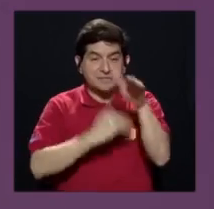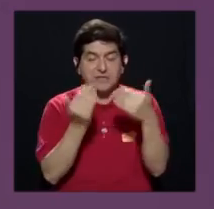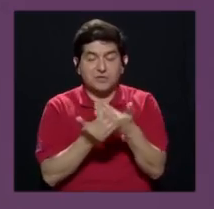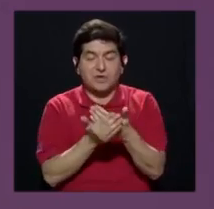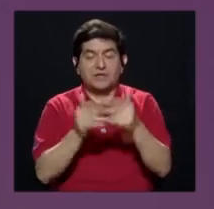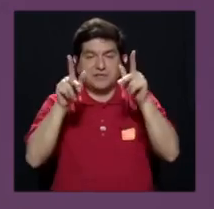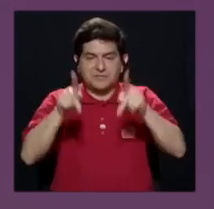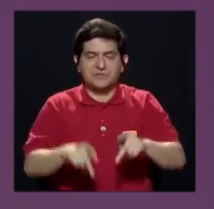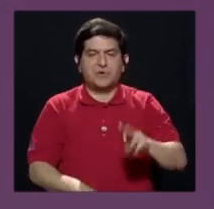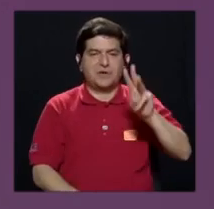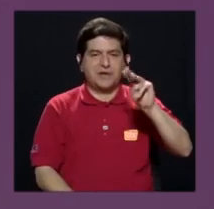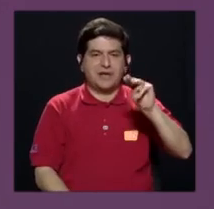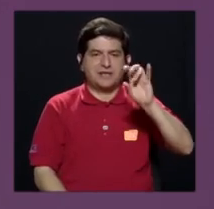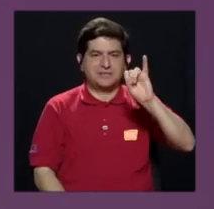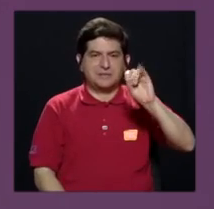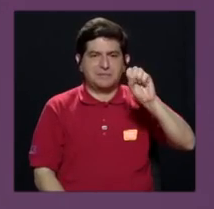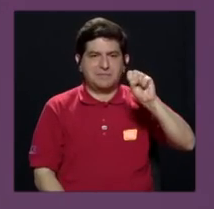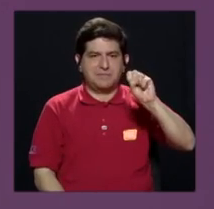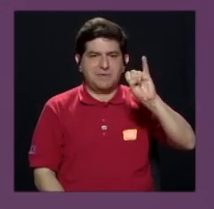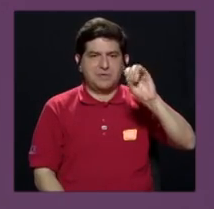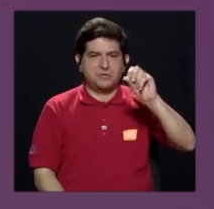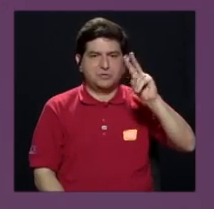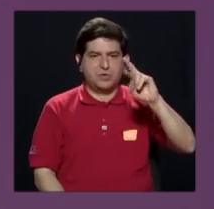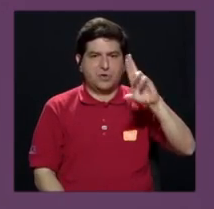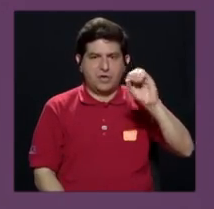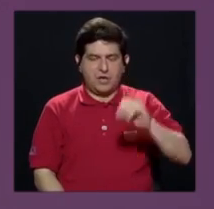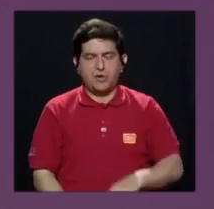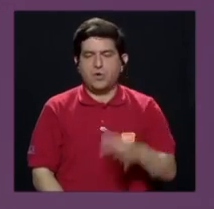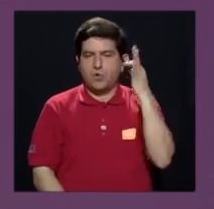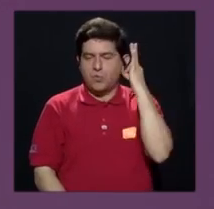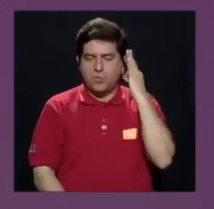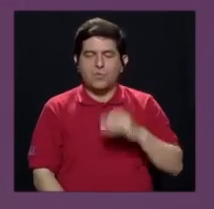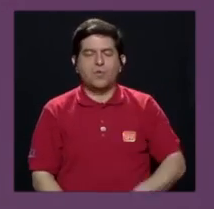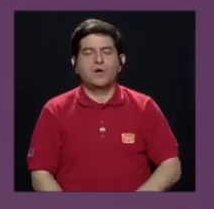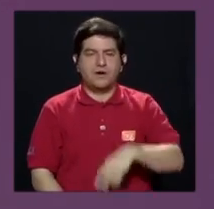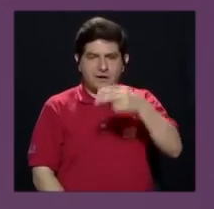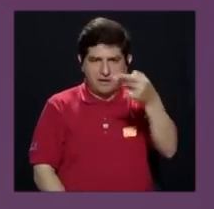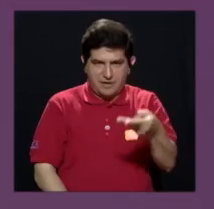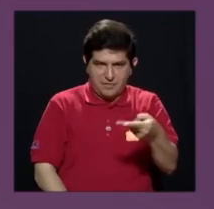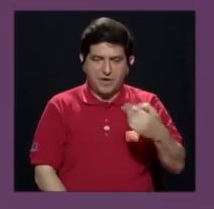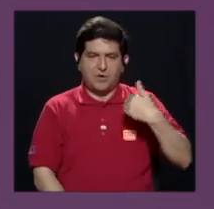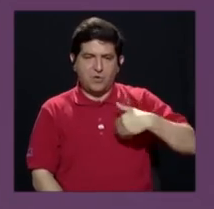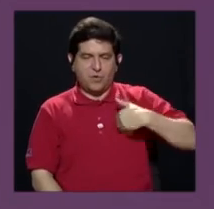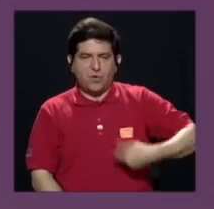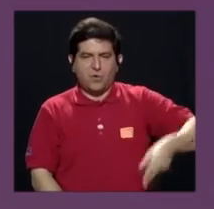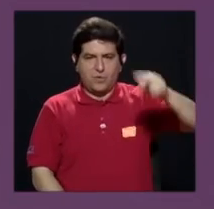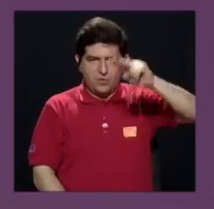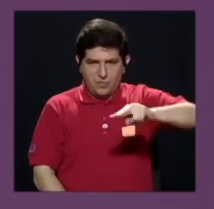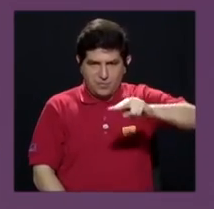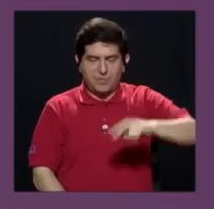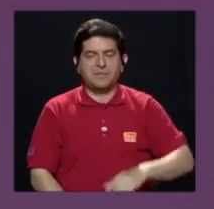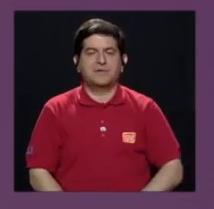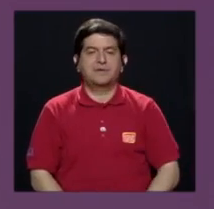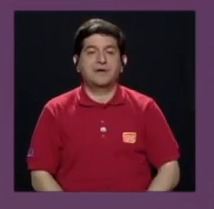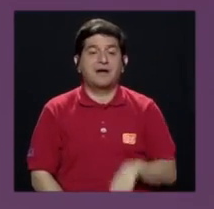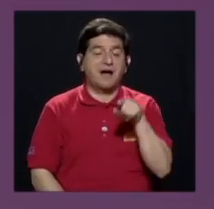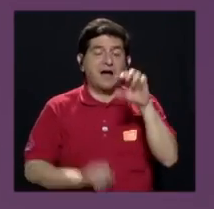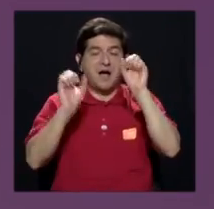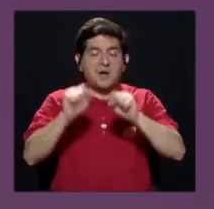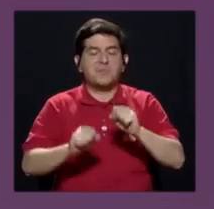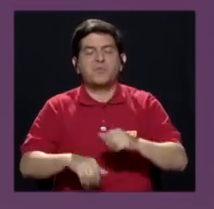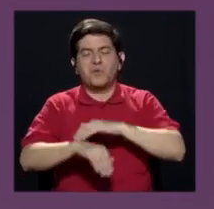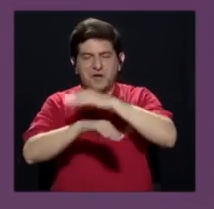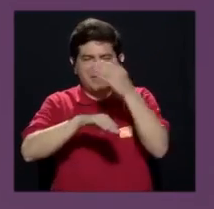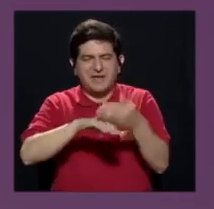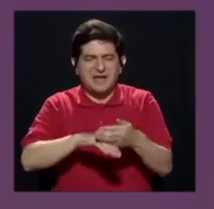misionero que es la mujer abajo y el hombre arriba en algunas ocasiones conforme va desarrollándose el embarazo puede presentar